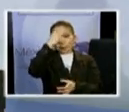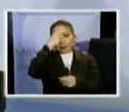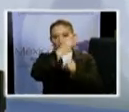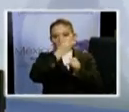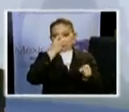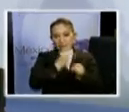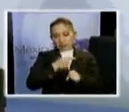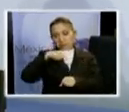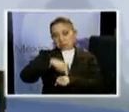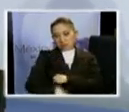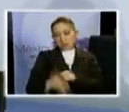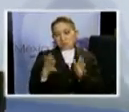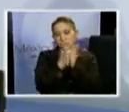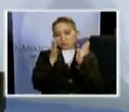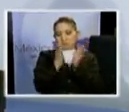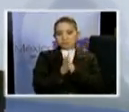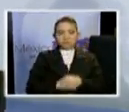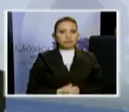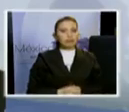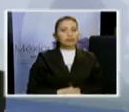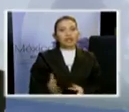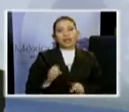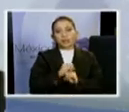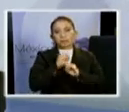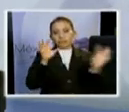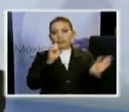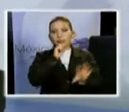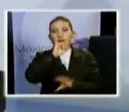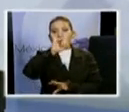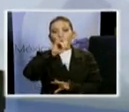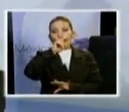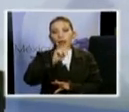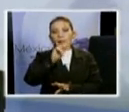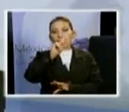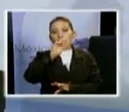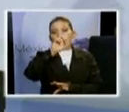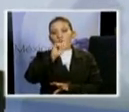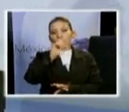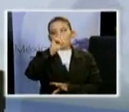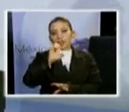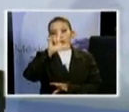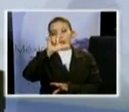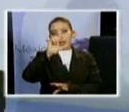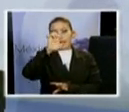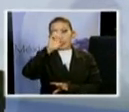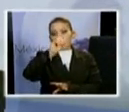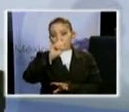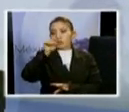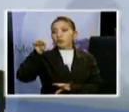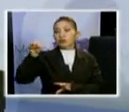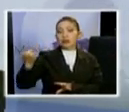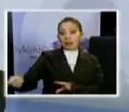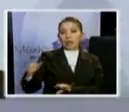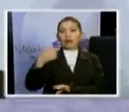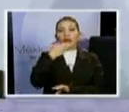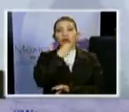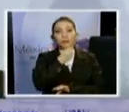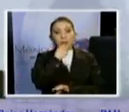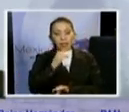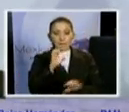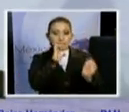a participar en este panel. Y, por supuesto, a Juan Pablo de Leo. Juan Pablo de Leo es